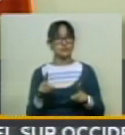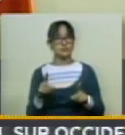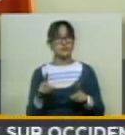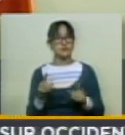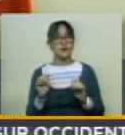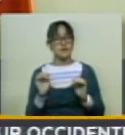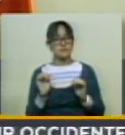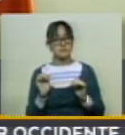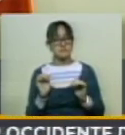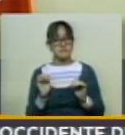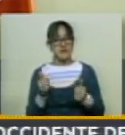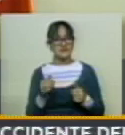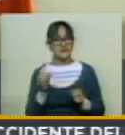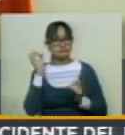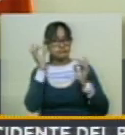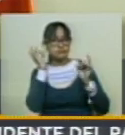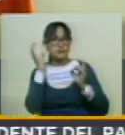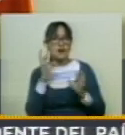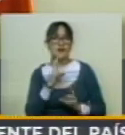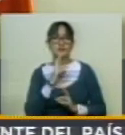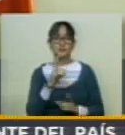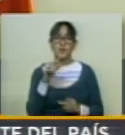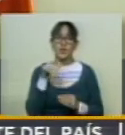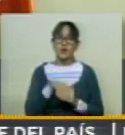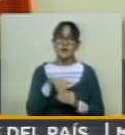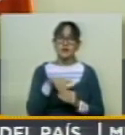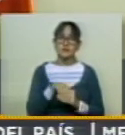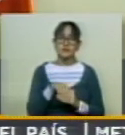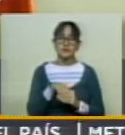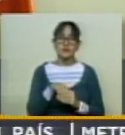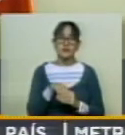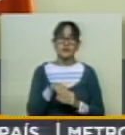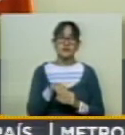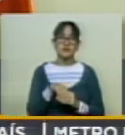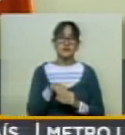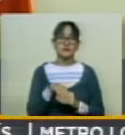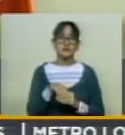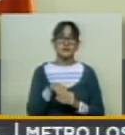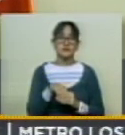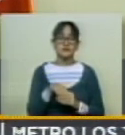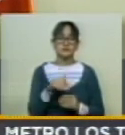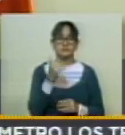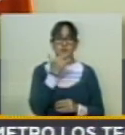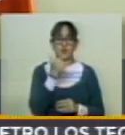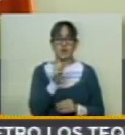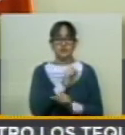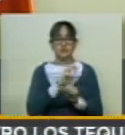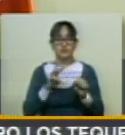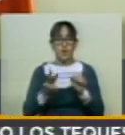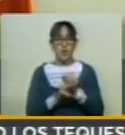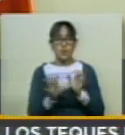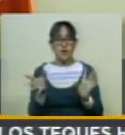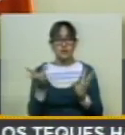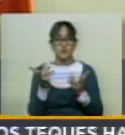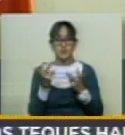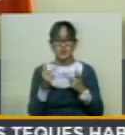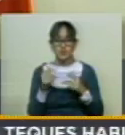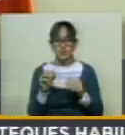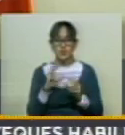empiezan las bolas, que es que los resultados electorales se alteran porque el software de